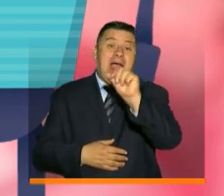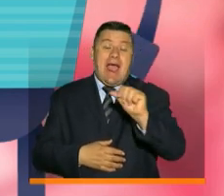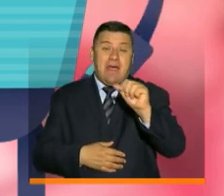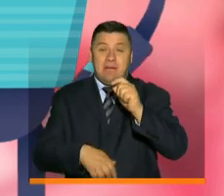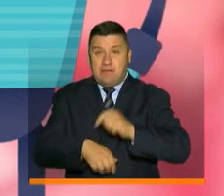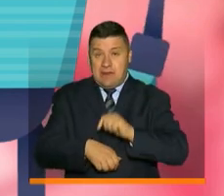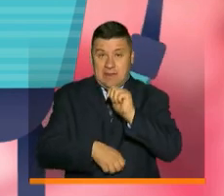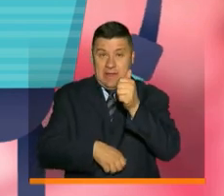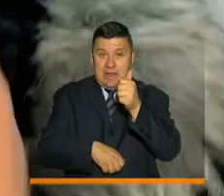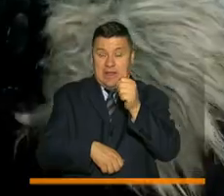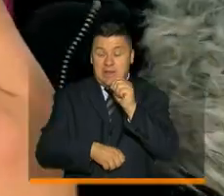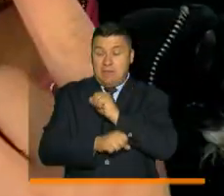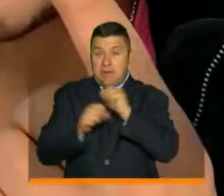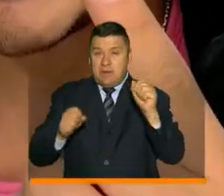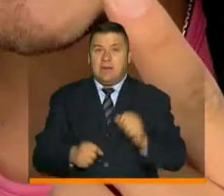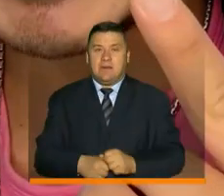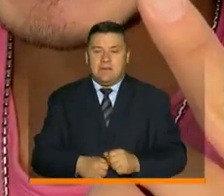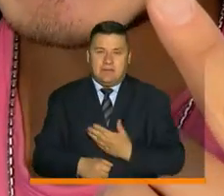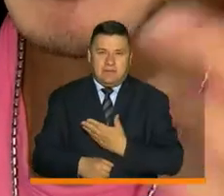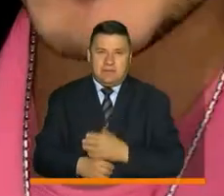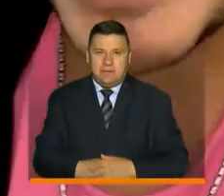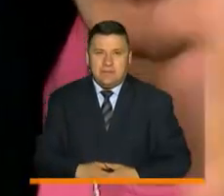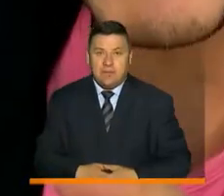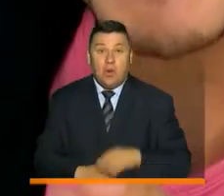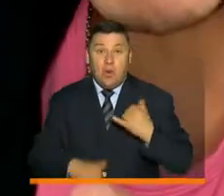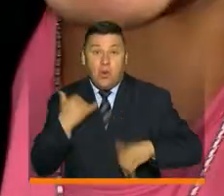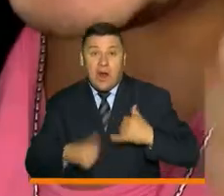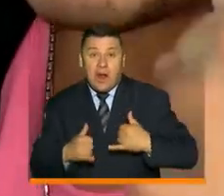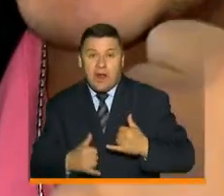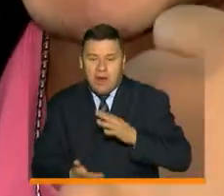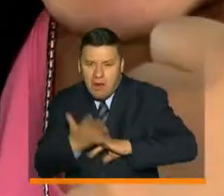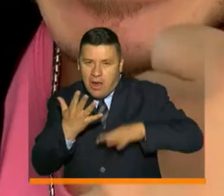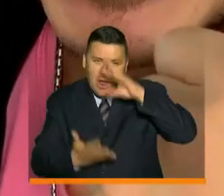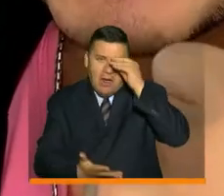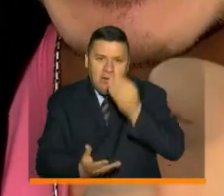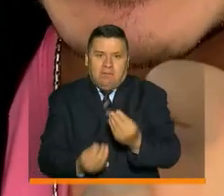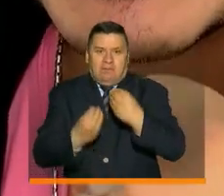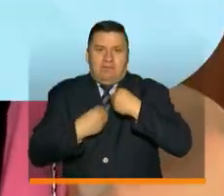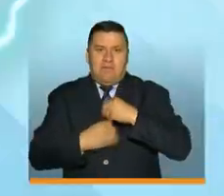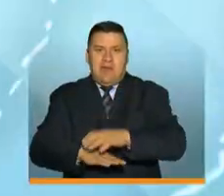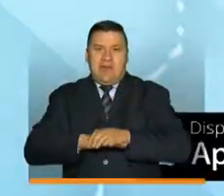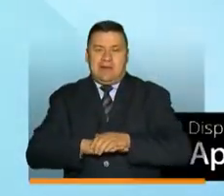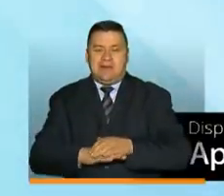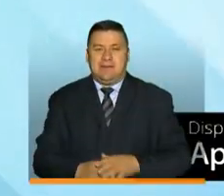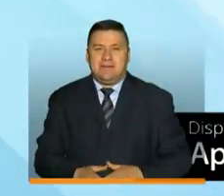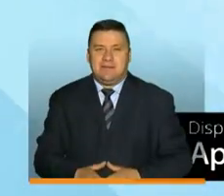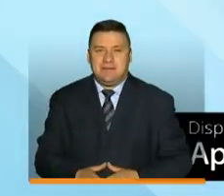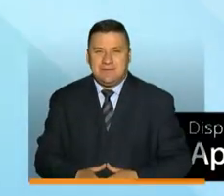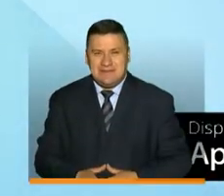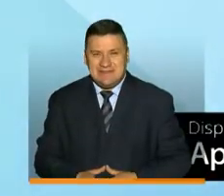a las 10 a.m. Be The One Challenge. Juega, comparte y fortalece tu inglés.